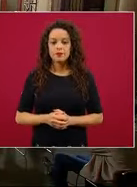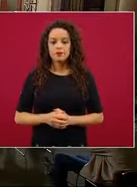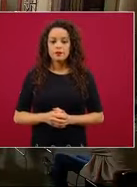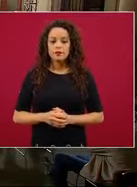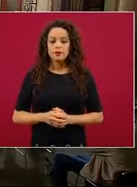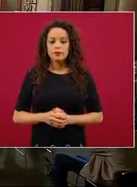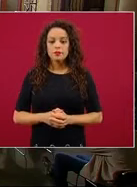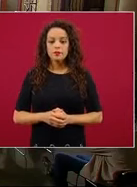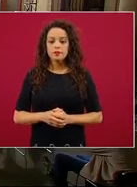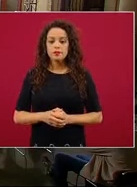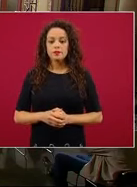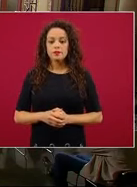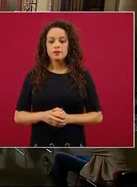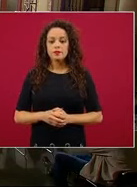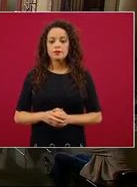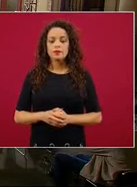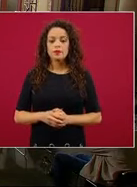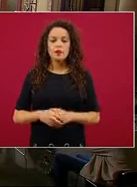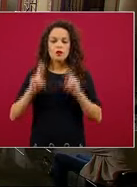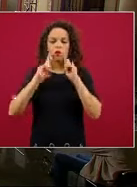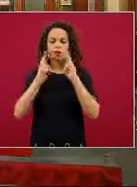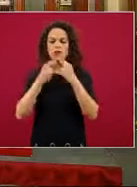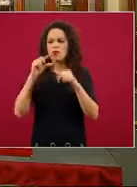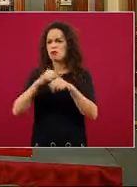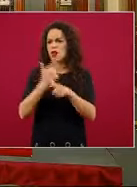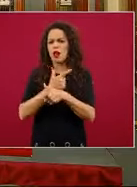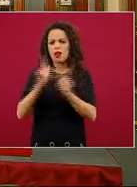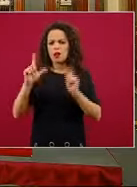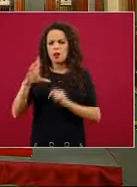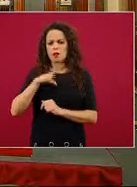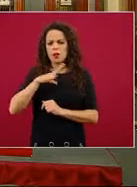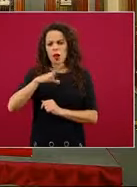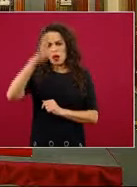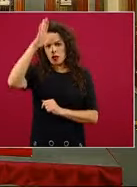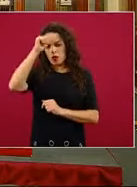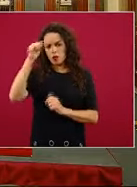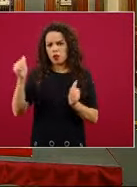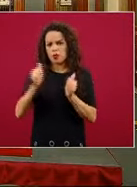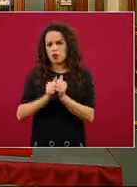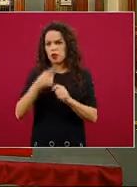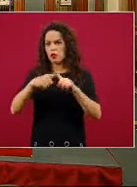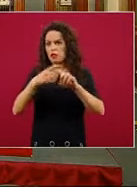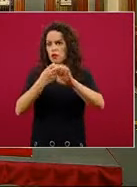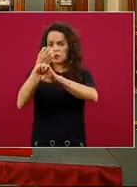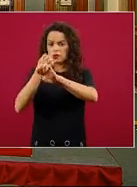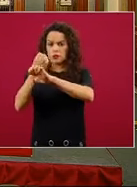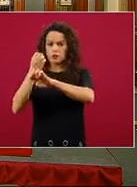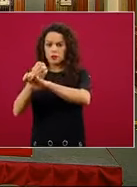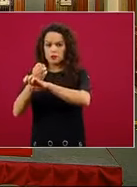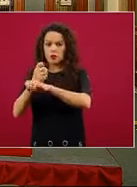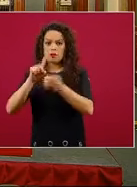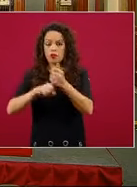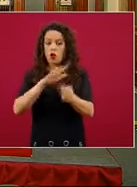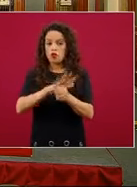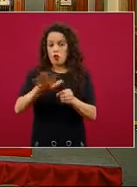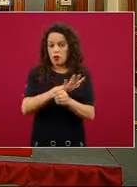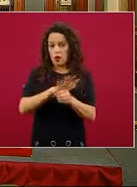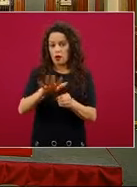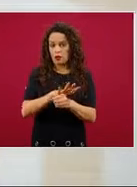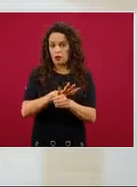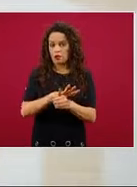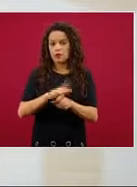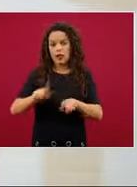Sí, en cualquier unidad médica, inclusive se tienen convenios con las unidades, con las entidades federativas a nivel local, y se les